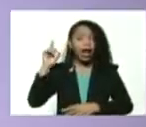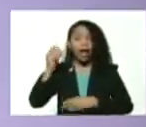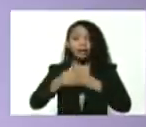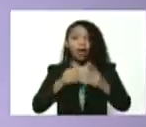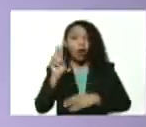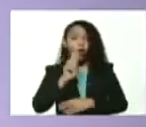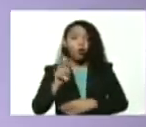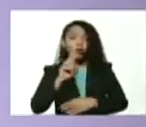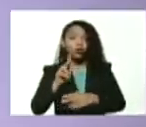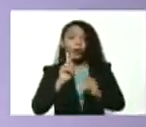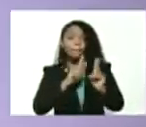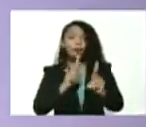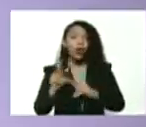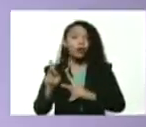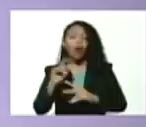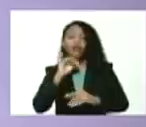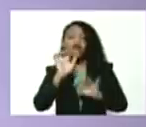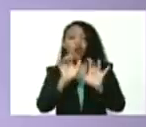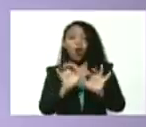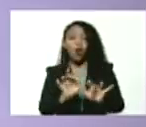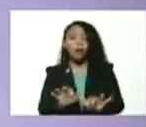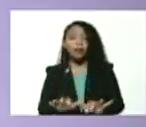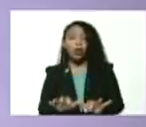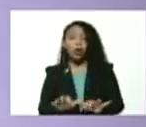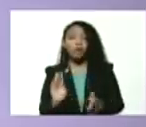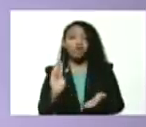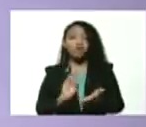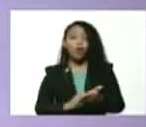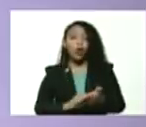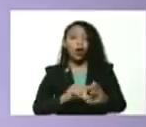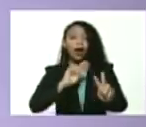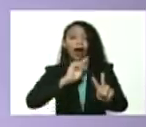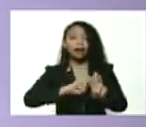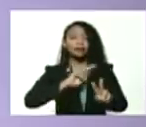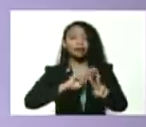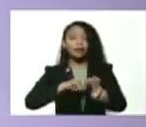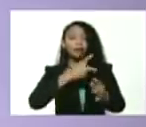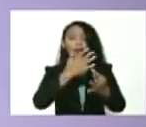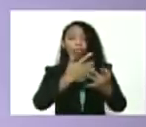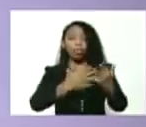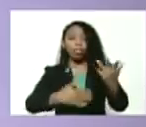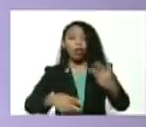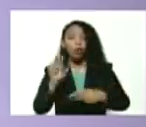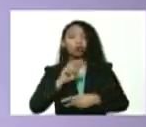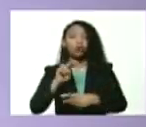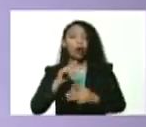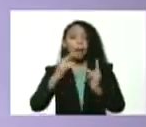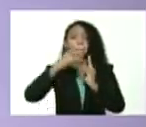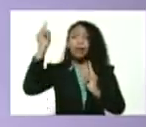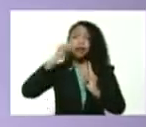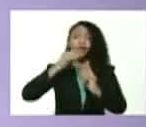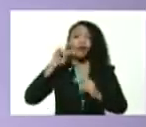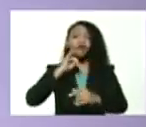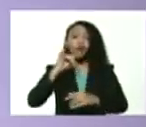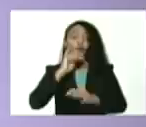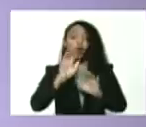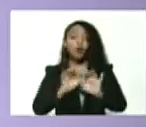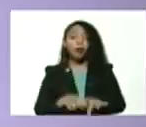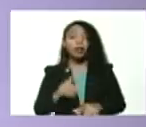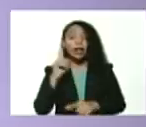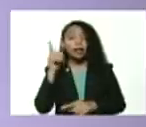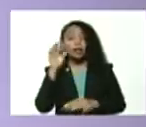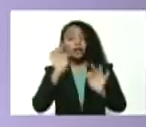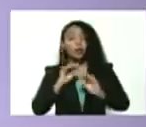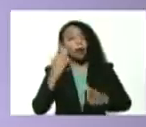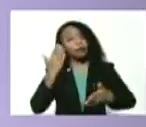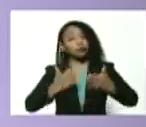de programas informáticos, posicionar etiquetas con el uso de estas plataformas informáticas denominados